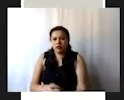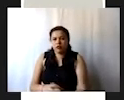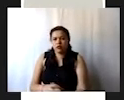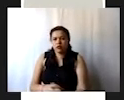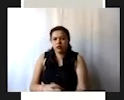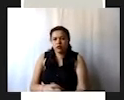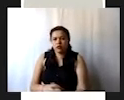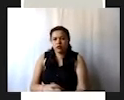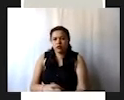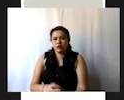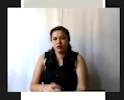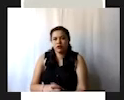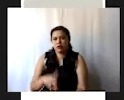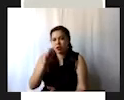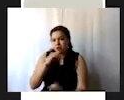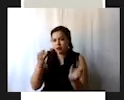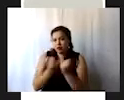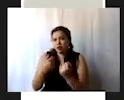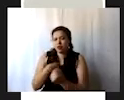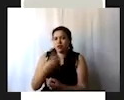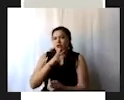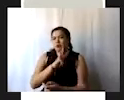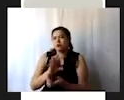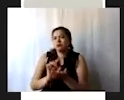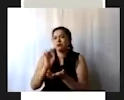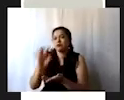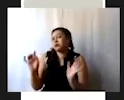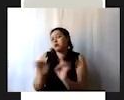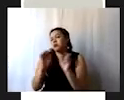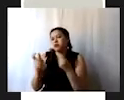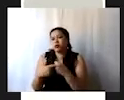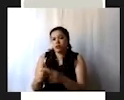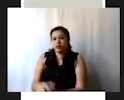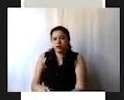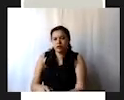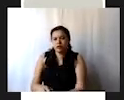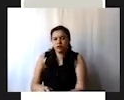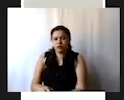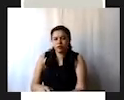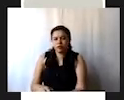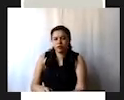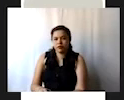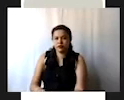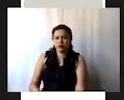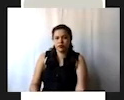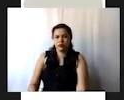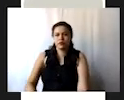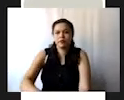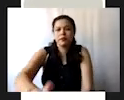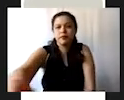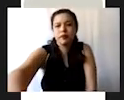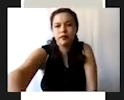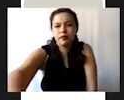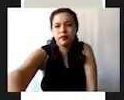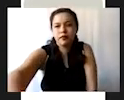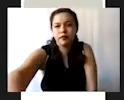Y les voy a también poner el link por cualquier cosita. 20th century industrial economy was linear and degenerative, right?